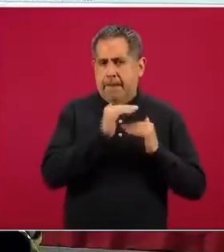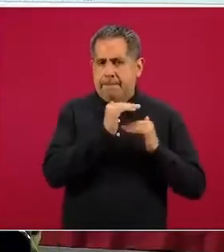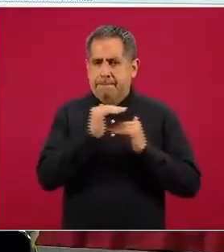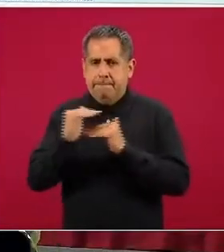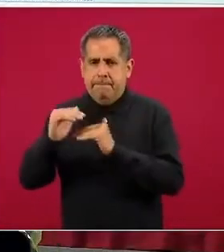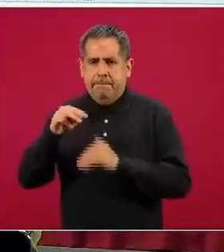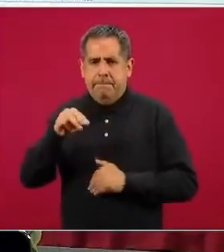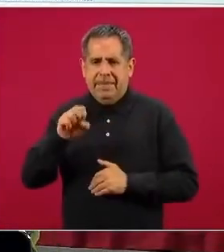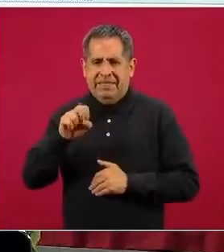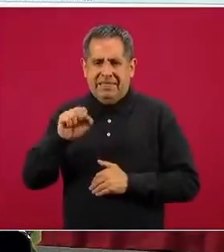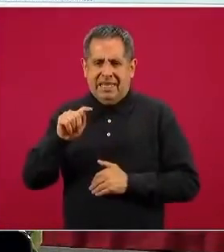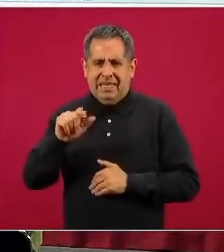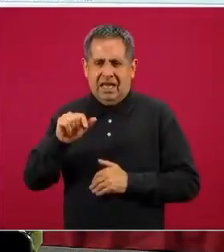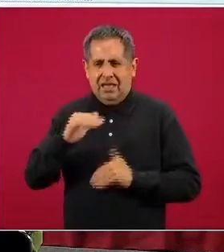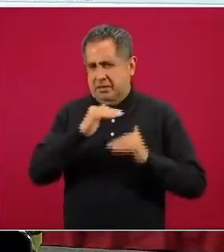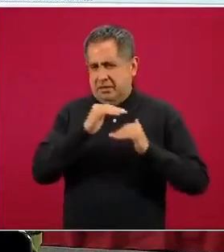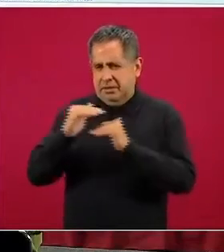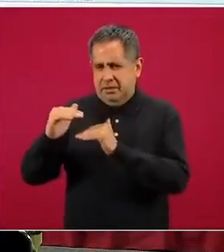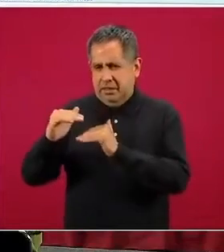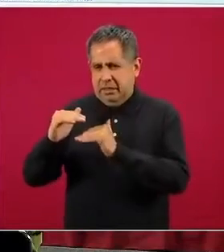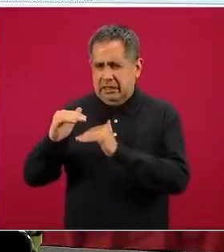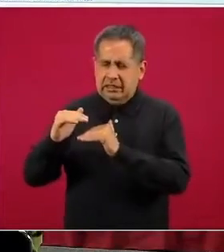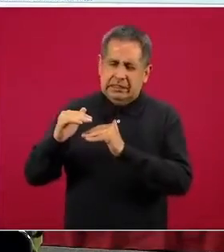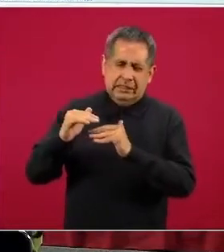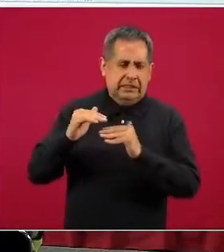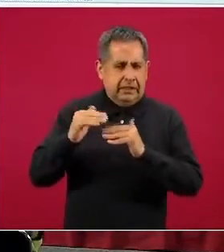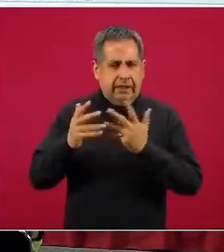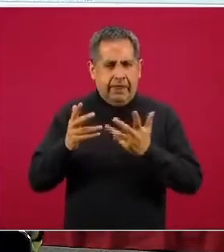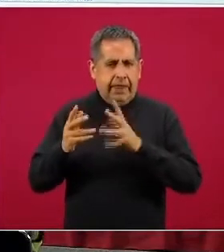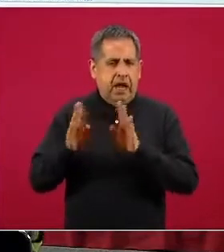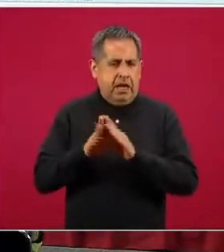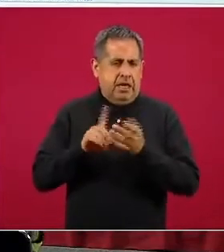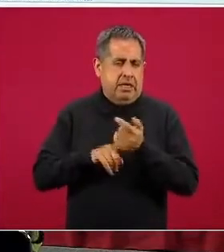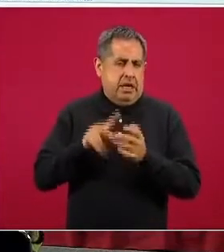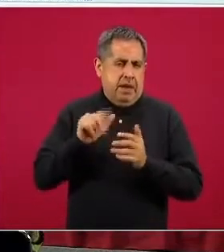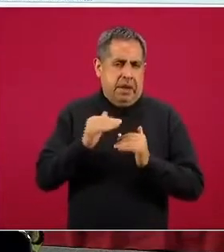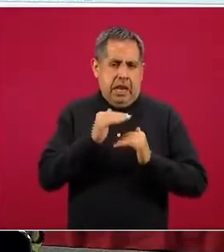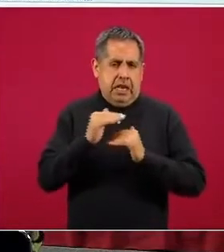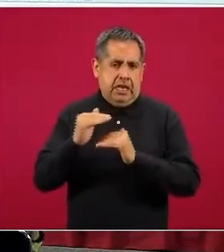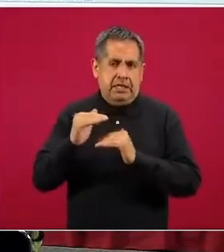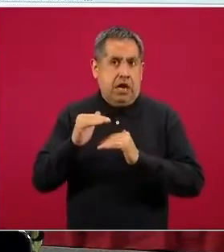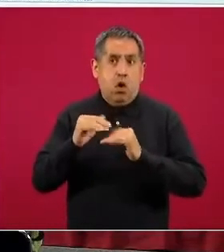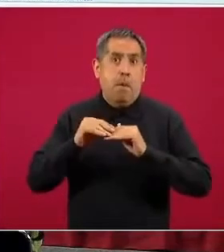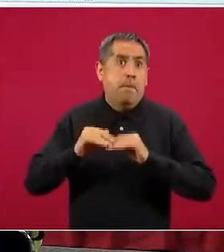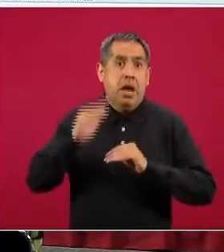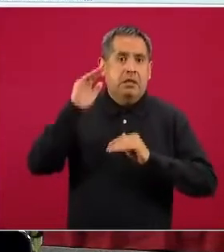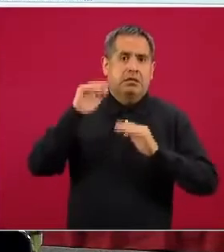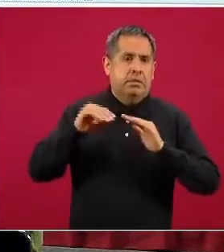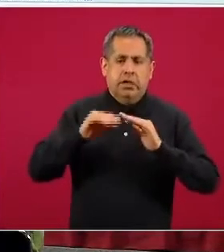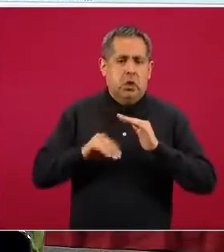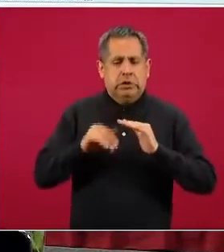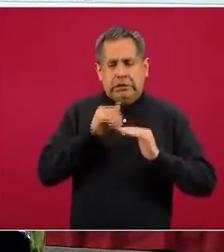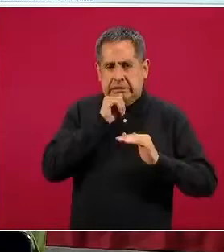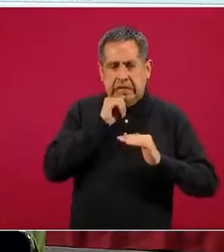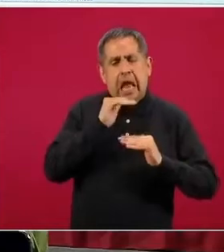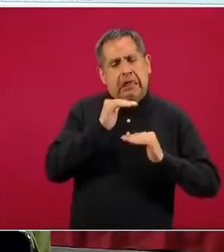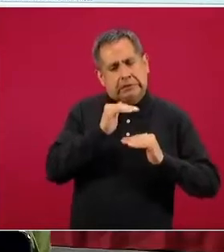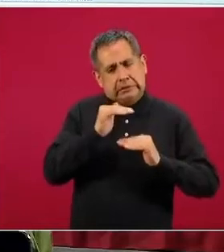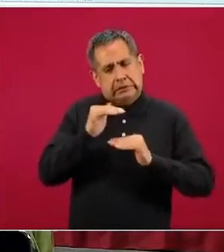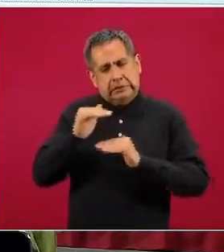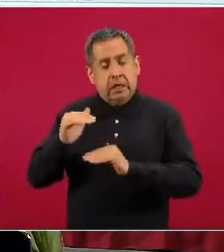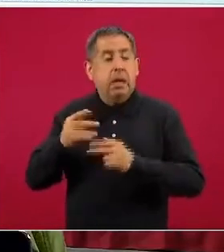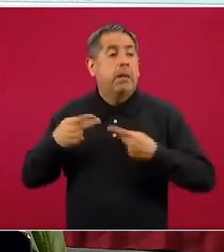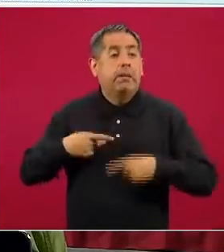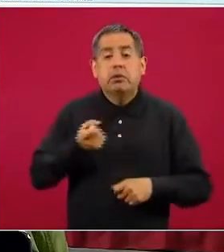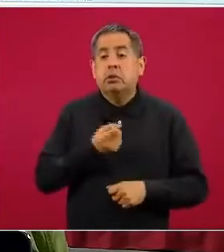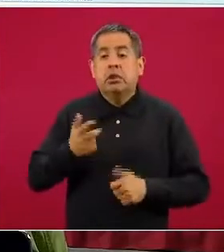Más bien lo que estamos viendo al final ya es una tendencia de meseta, lo cual habla que también el incremento de casos graves o